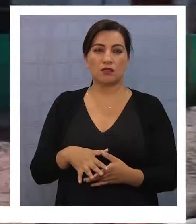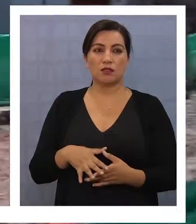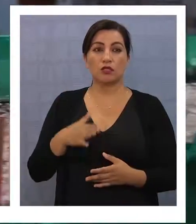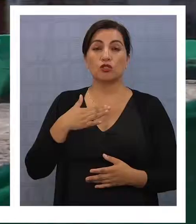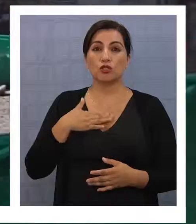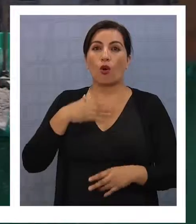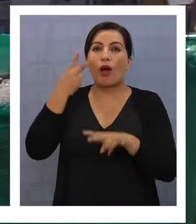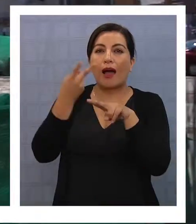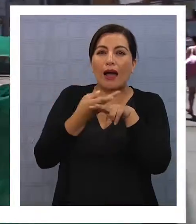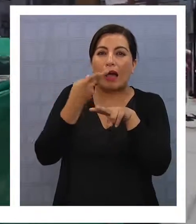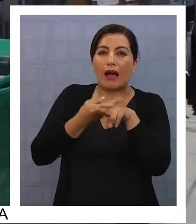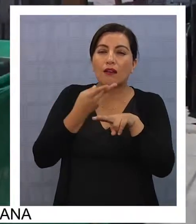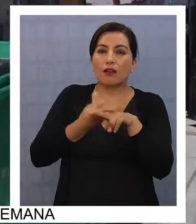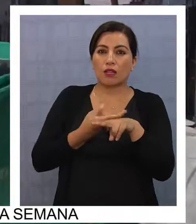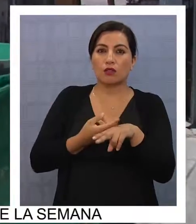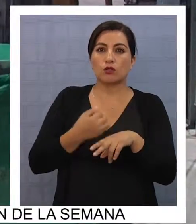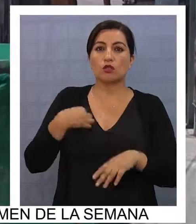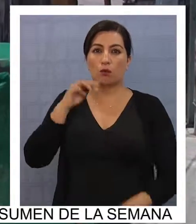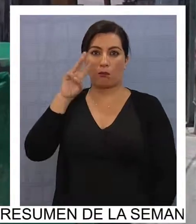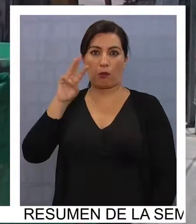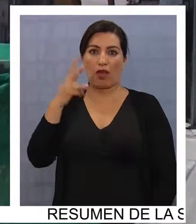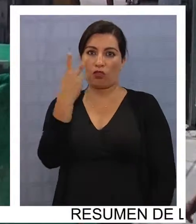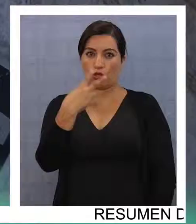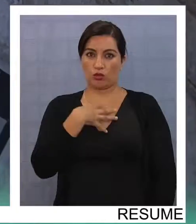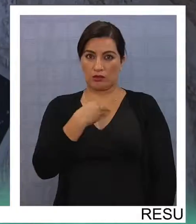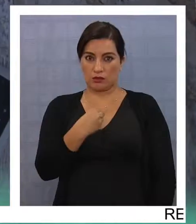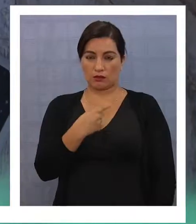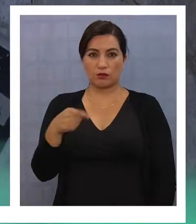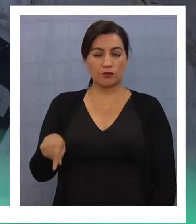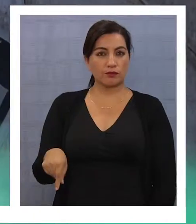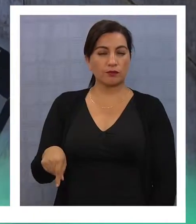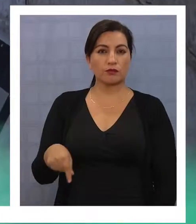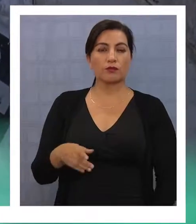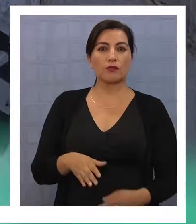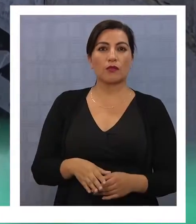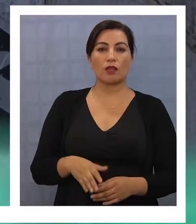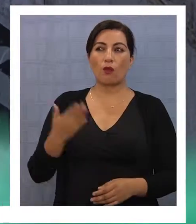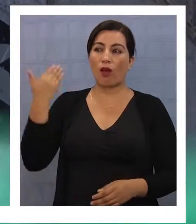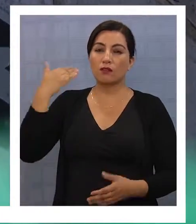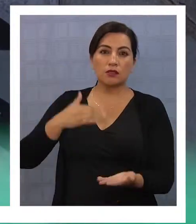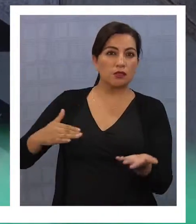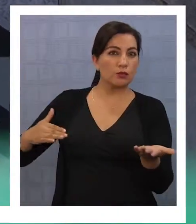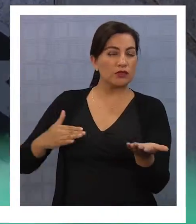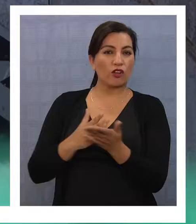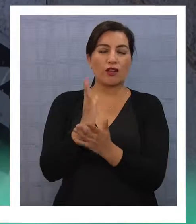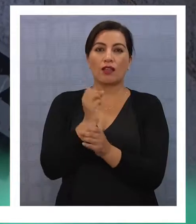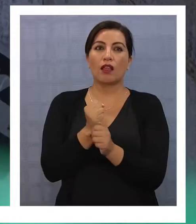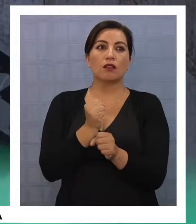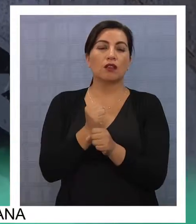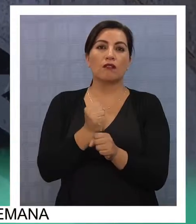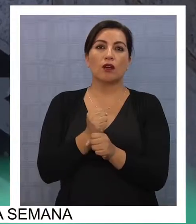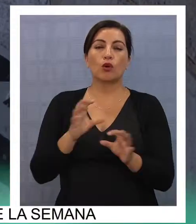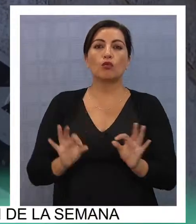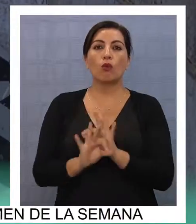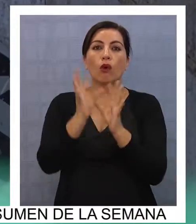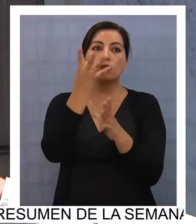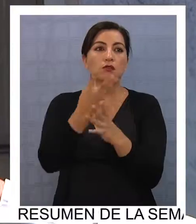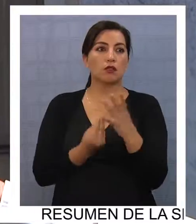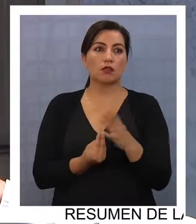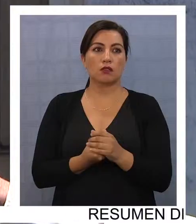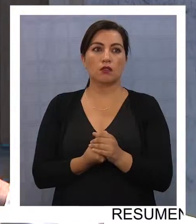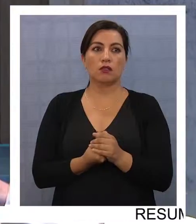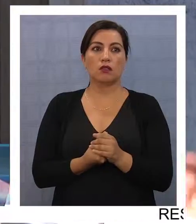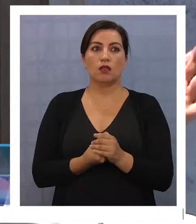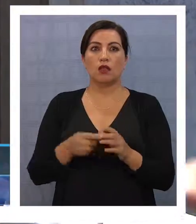arriendo y soy mamá de dos niños, y desde que empezaron con este trabajo, que no se terminó, a mí me